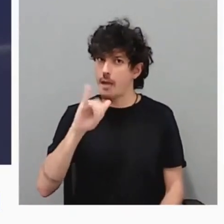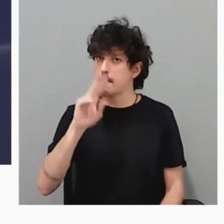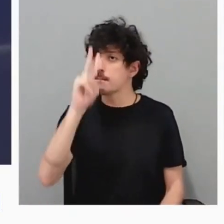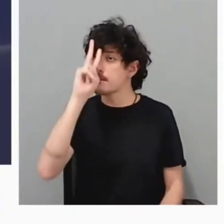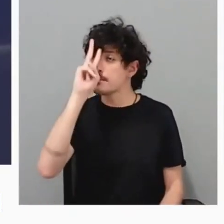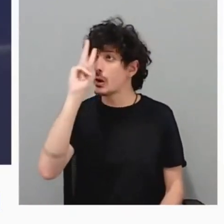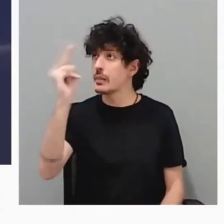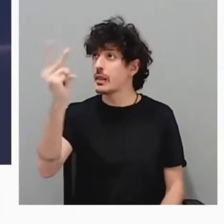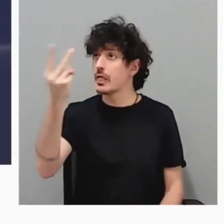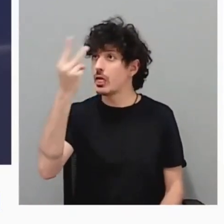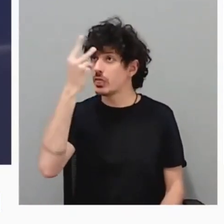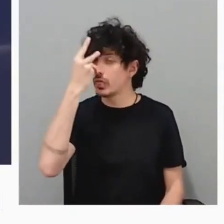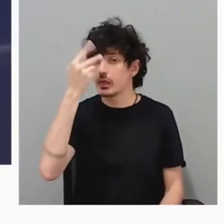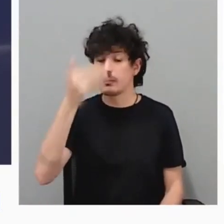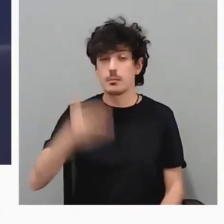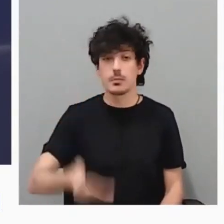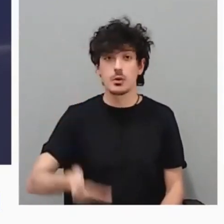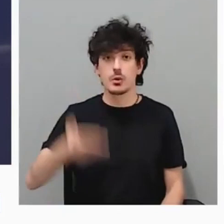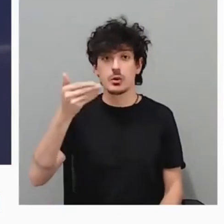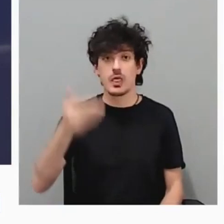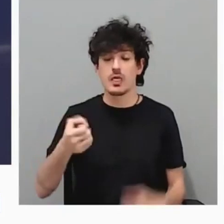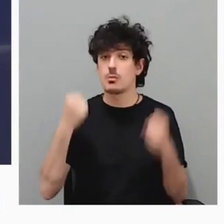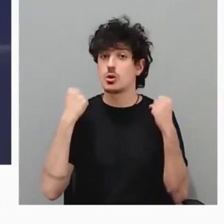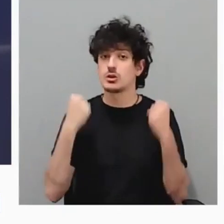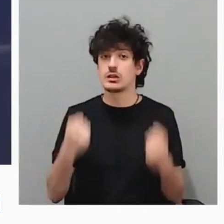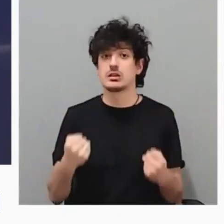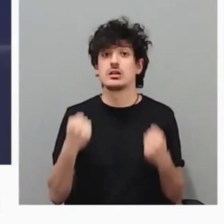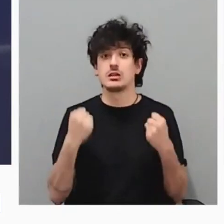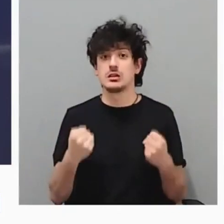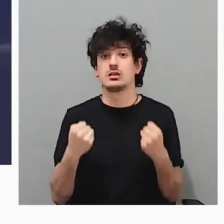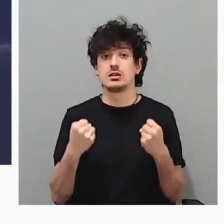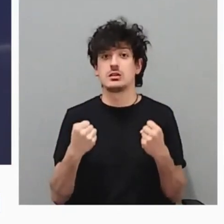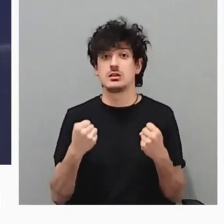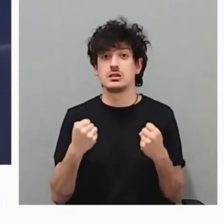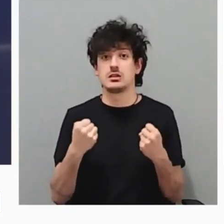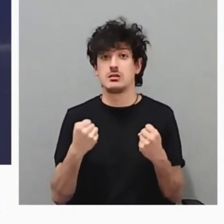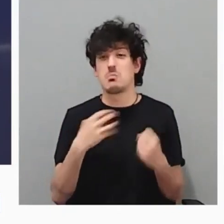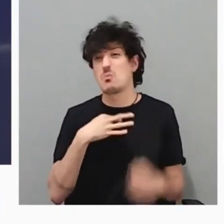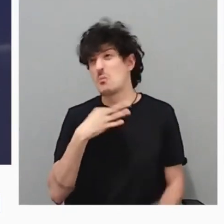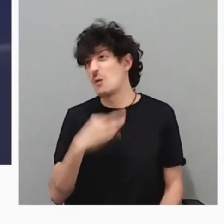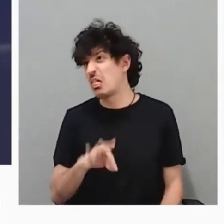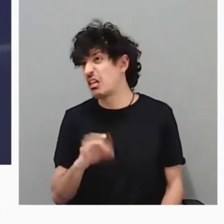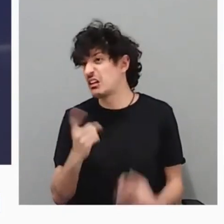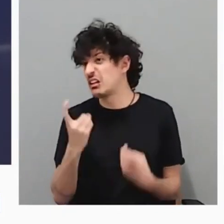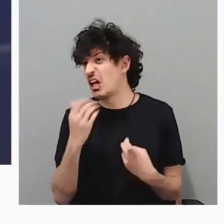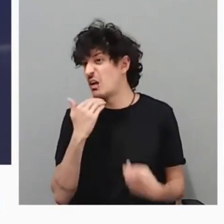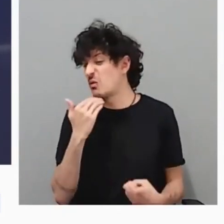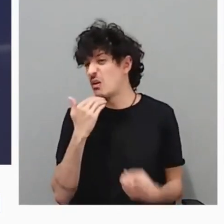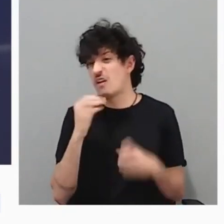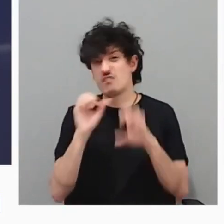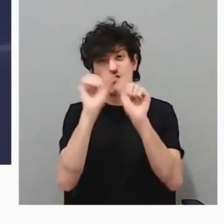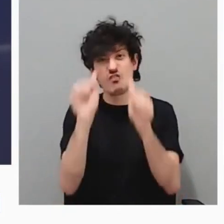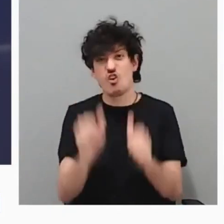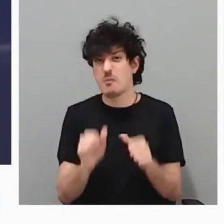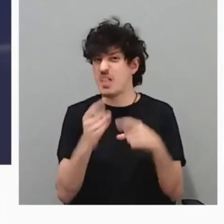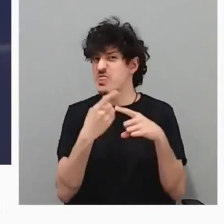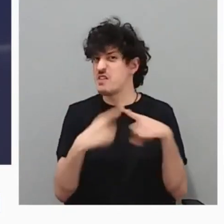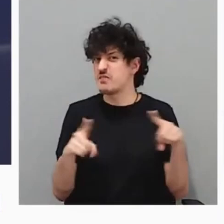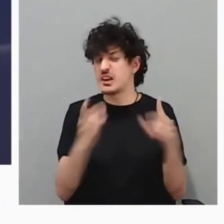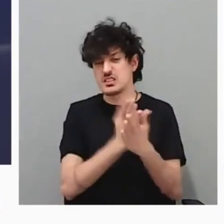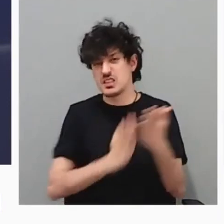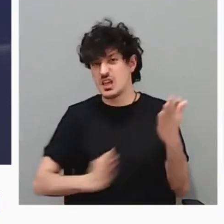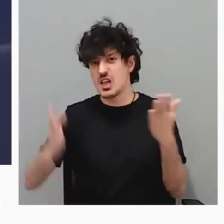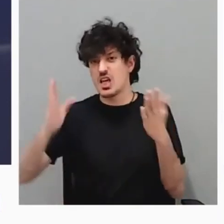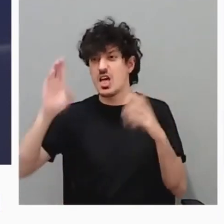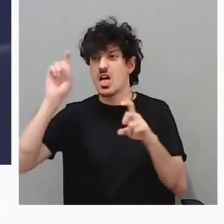muy importante, muy potente hacia las nuevas generaciones. Quizás tenemos que hacer una forma distinta de pensar la educación, de descargar a